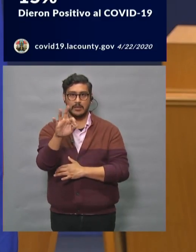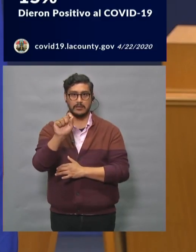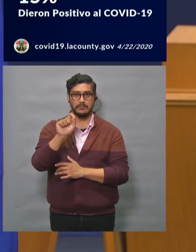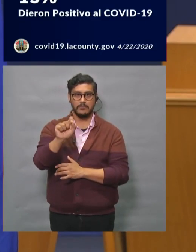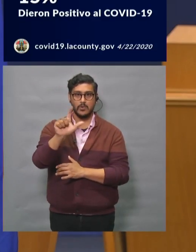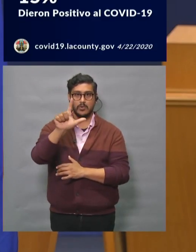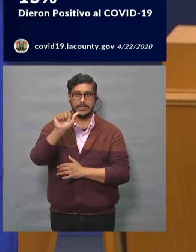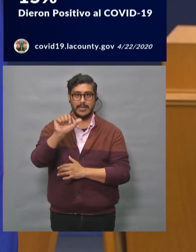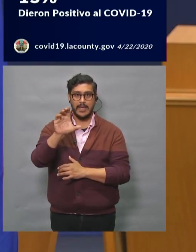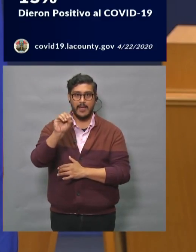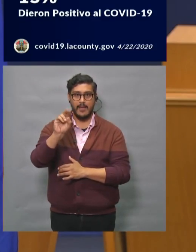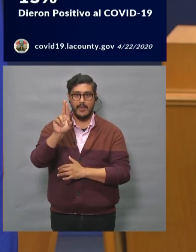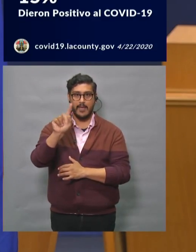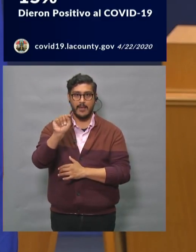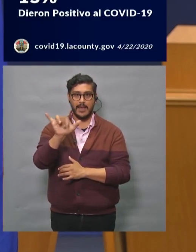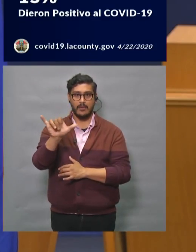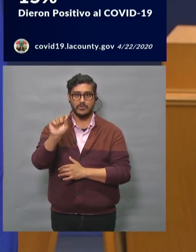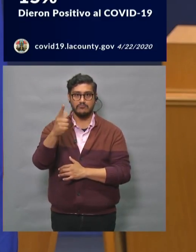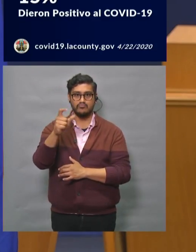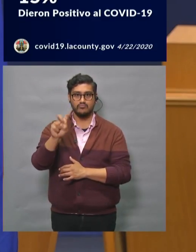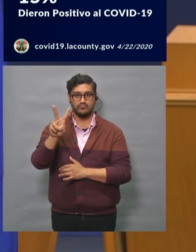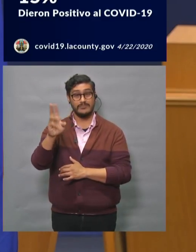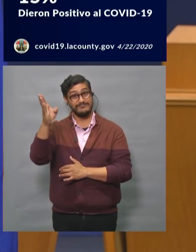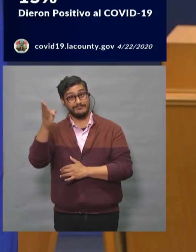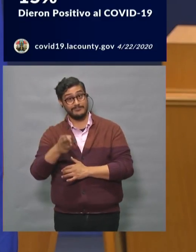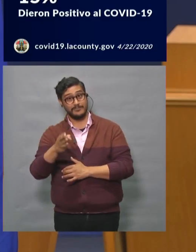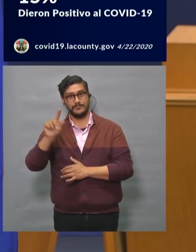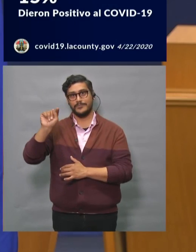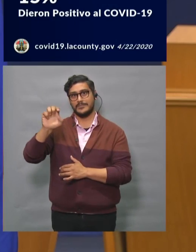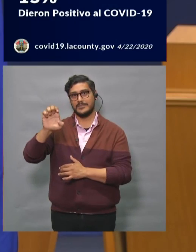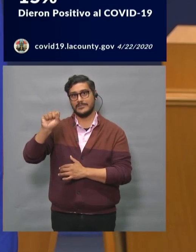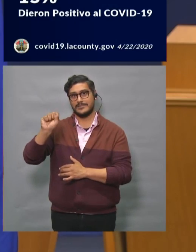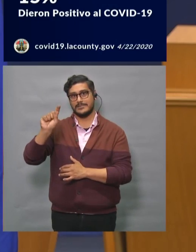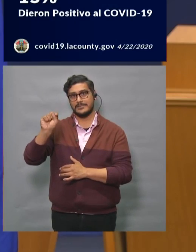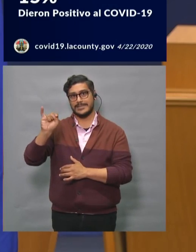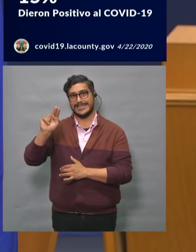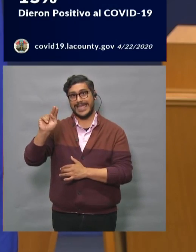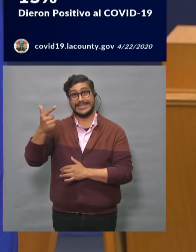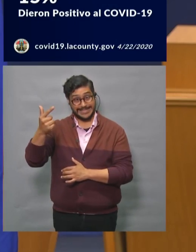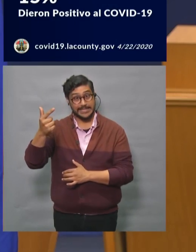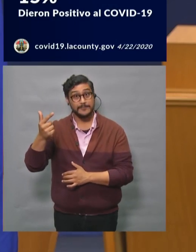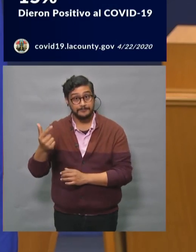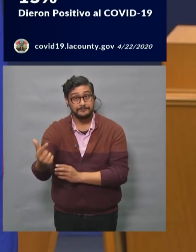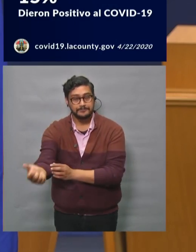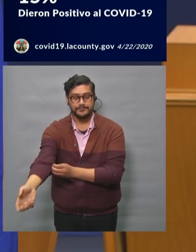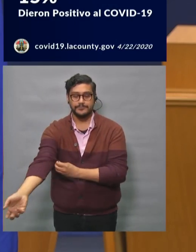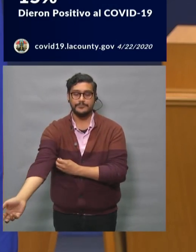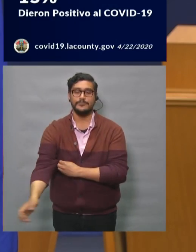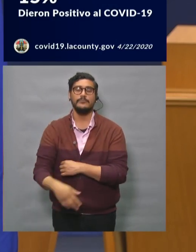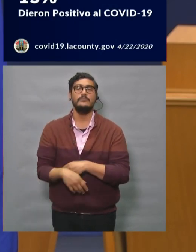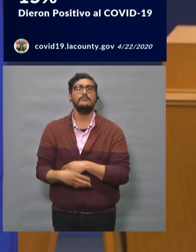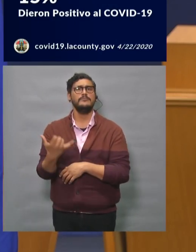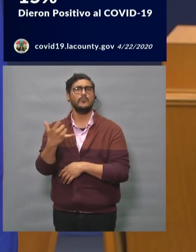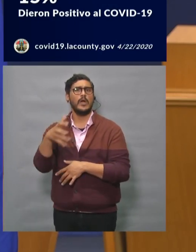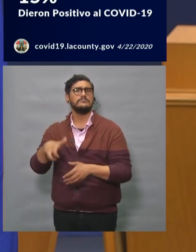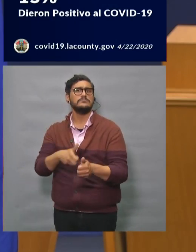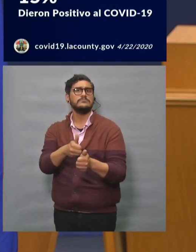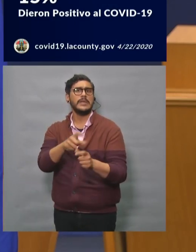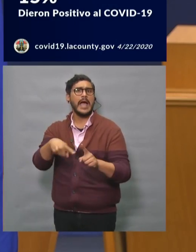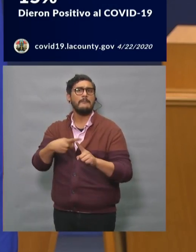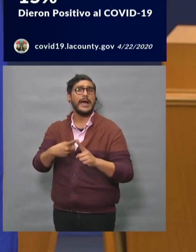covid19.lacounty.gov/testing. Hoy quiero actualizarlos sobre los pasos que